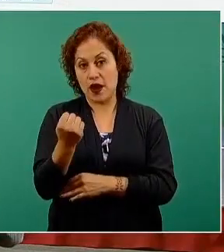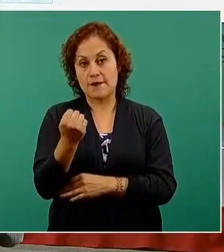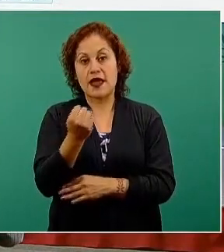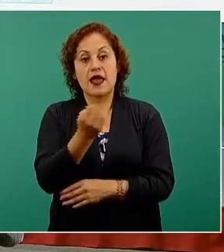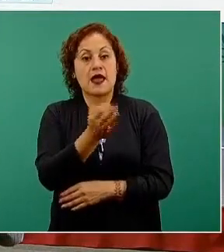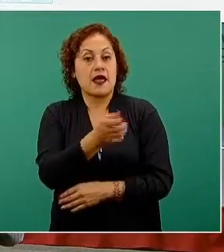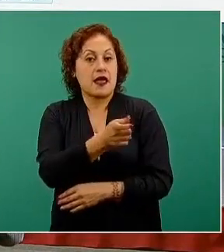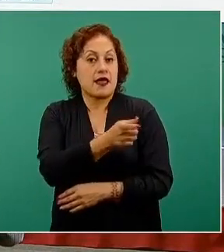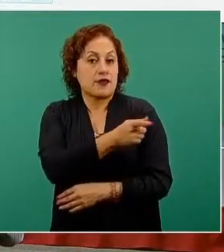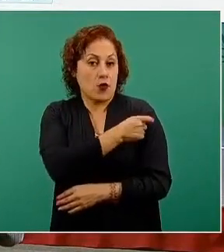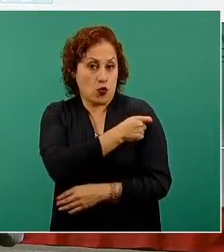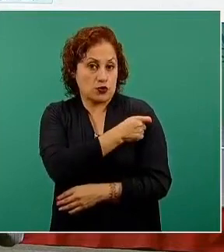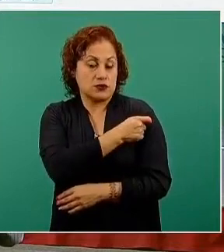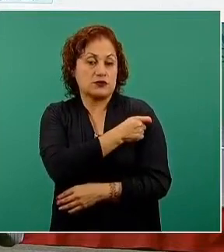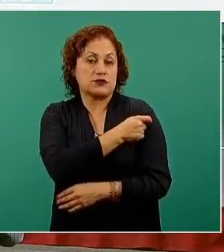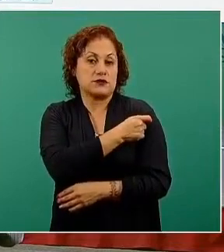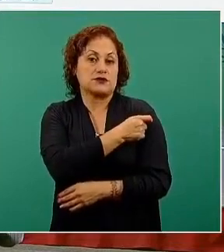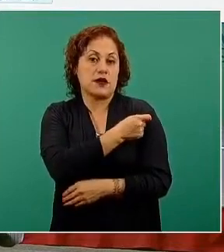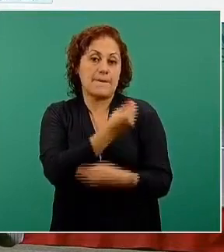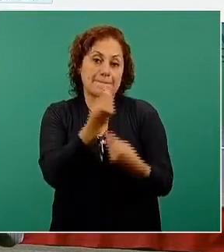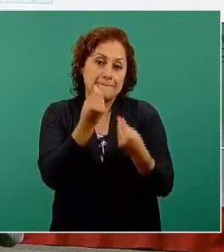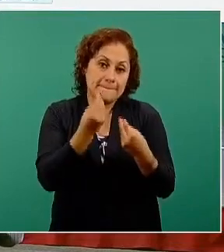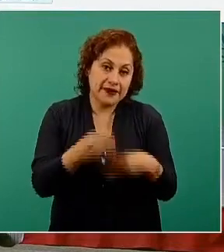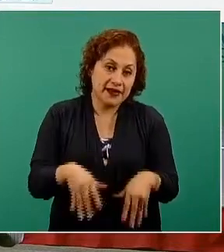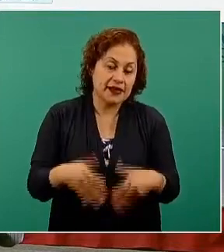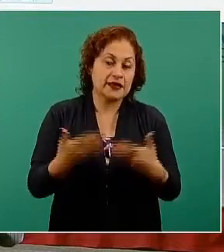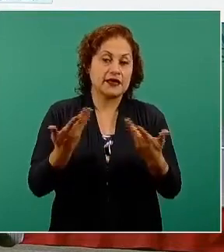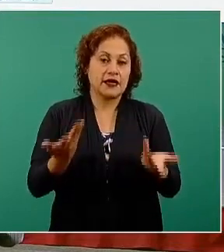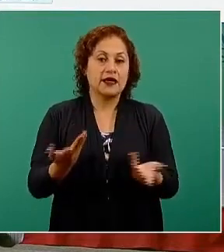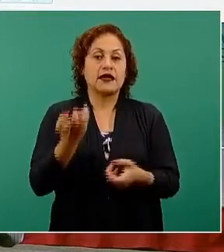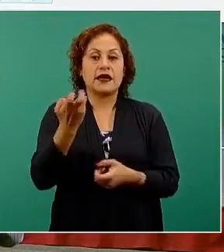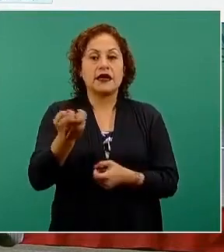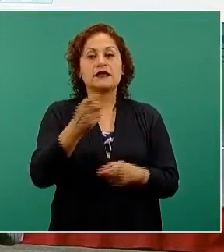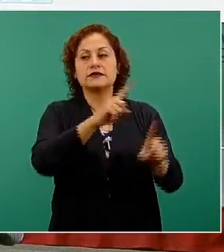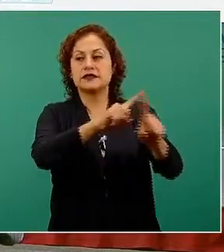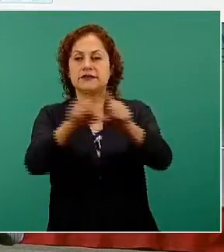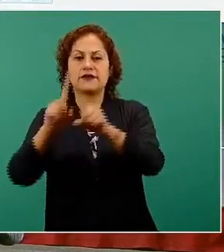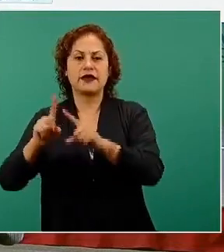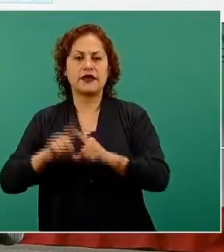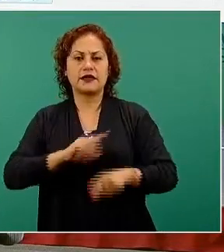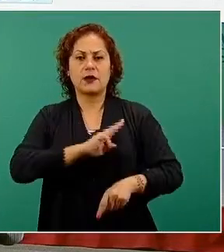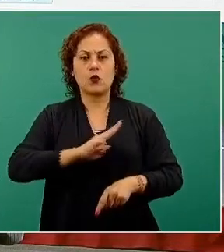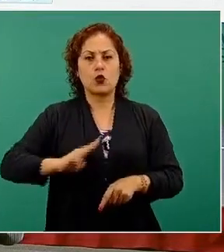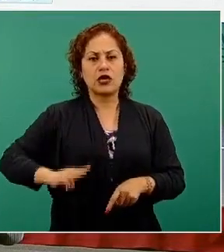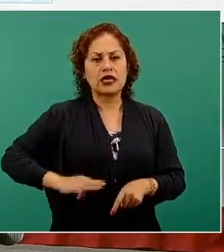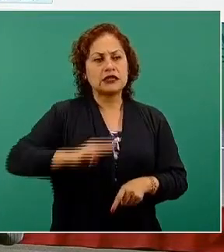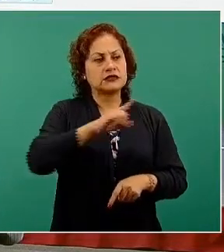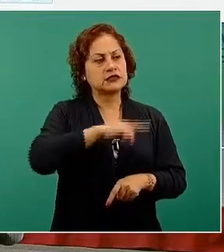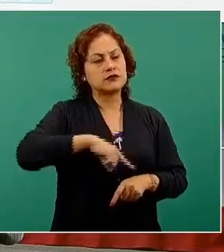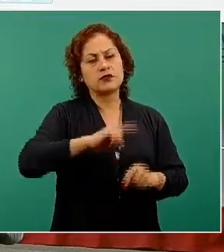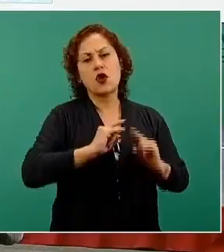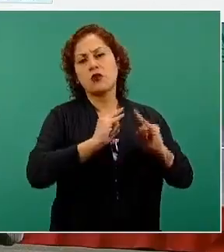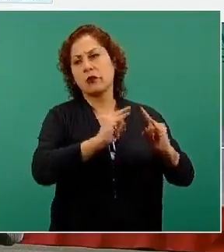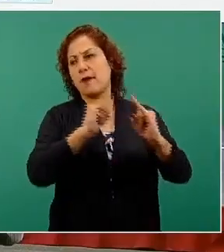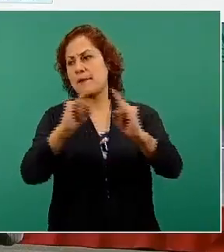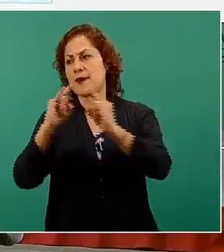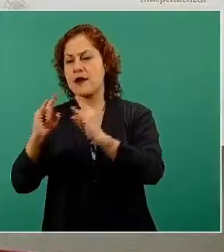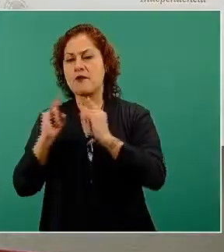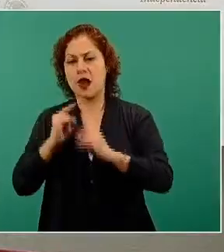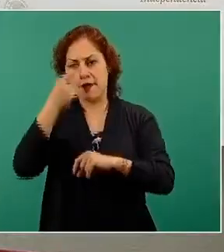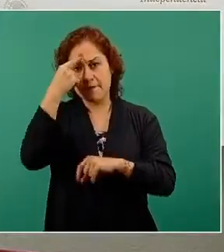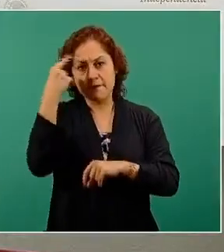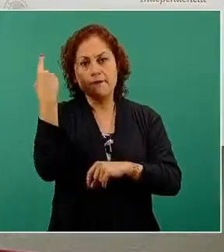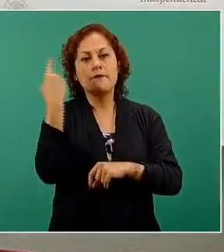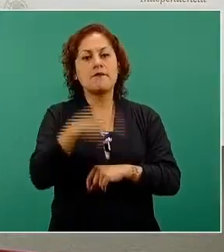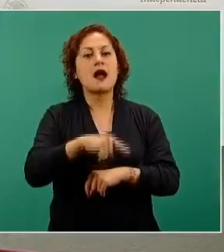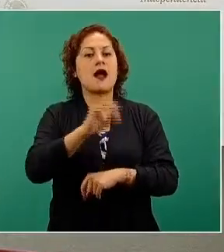los múltiples puestos de vacunación que tenemos en los múltiples municipios actualmente activos. Y